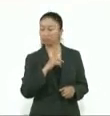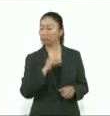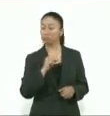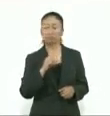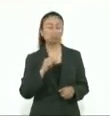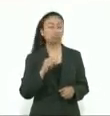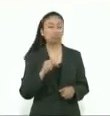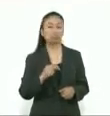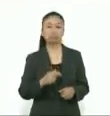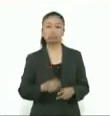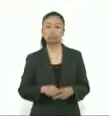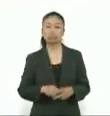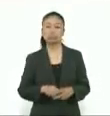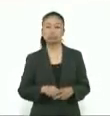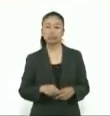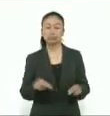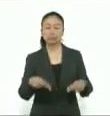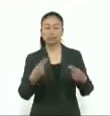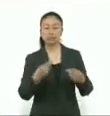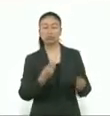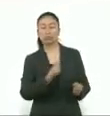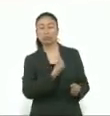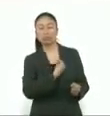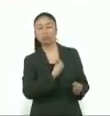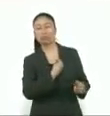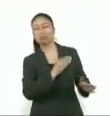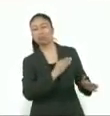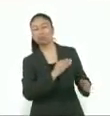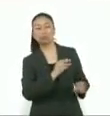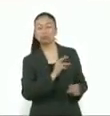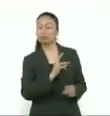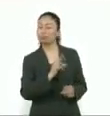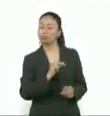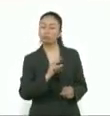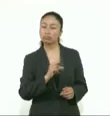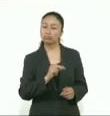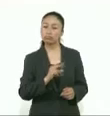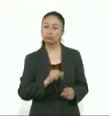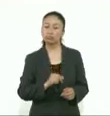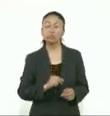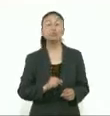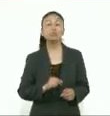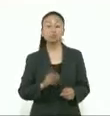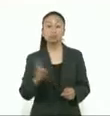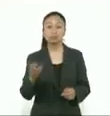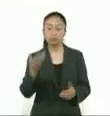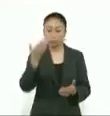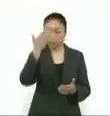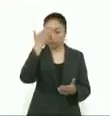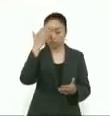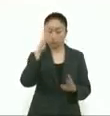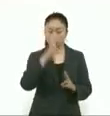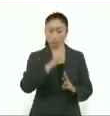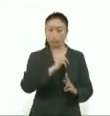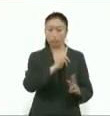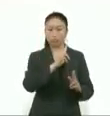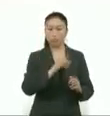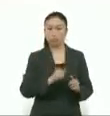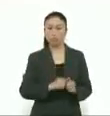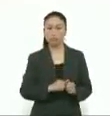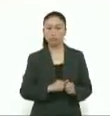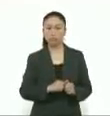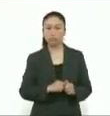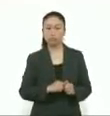asunto solamente de tolerancia, es el reconocimiento de que la profundización de